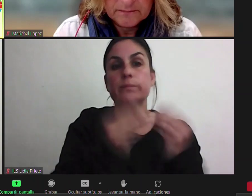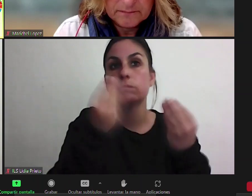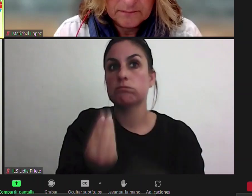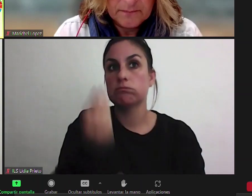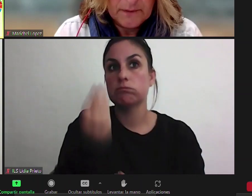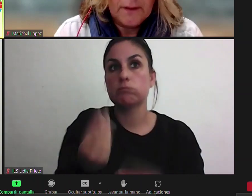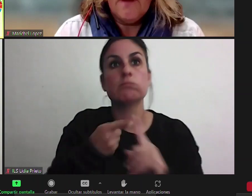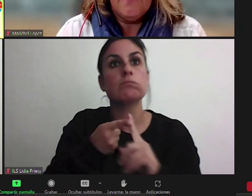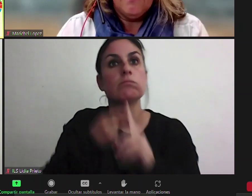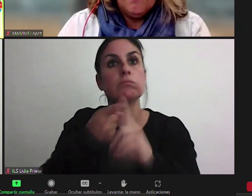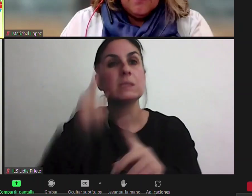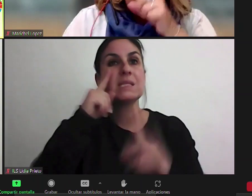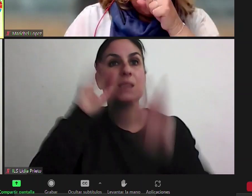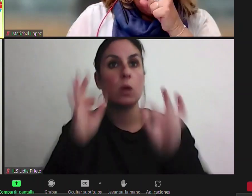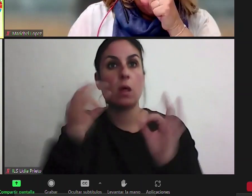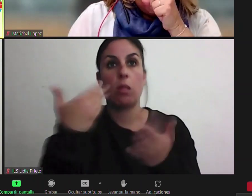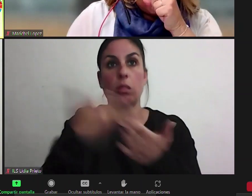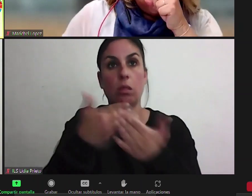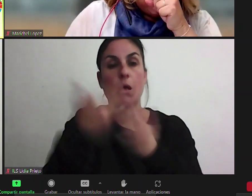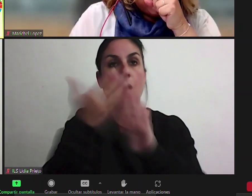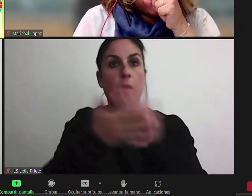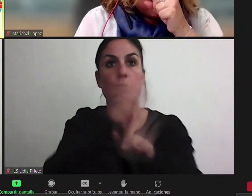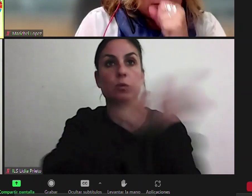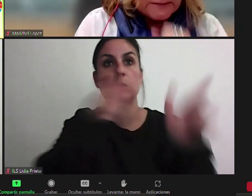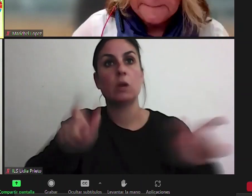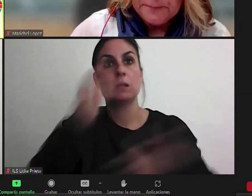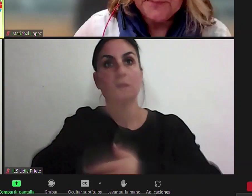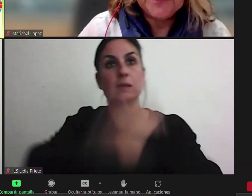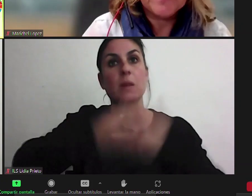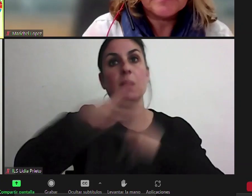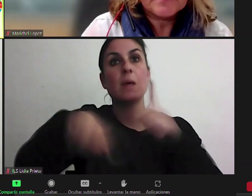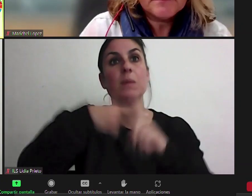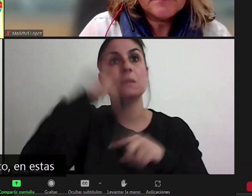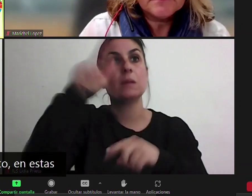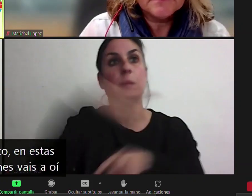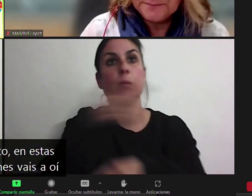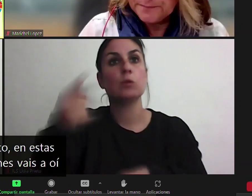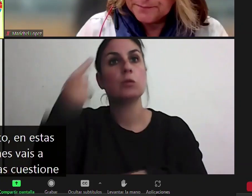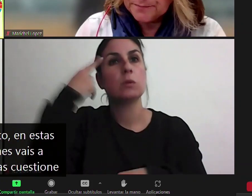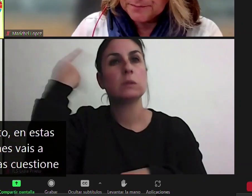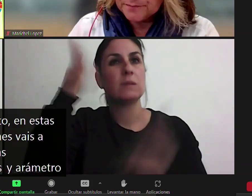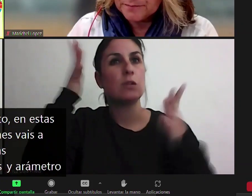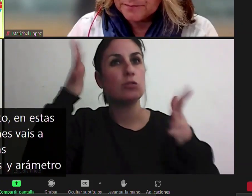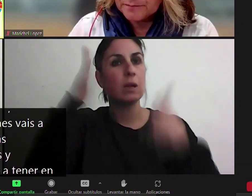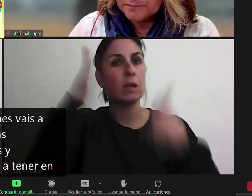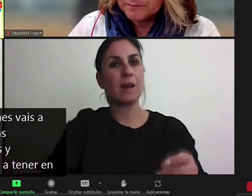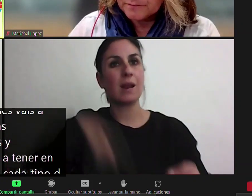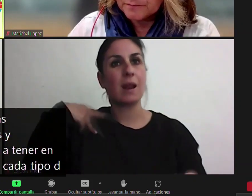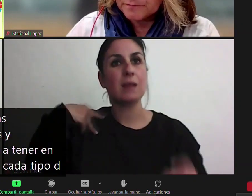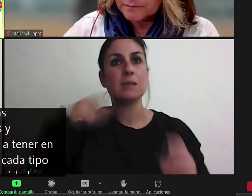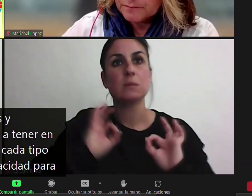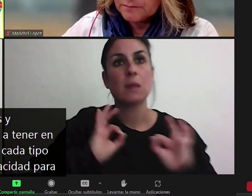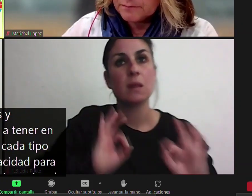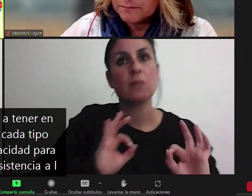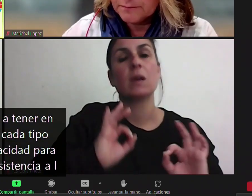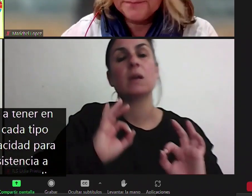garantizar seguridad a las personas con discapacidad y que conozcáis pues estas recomendaciones generales específicas de cada tipo